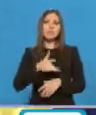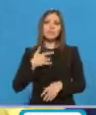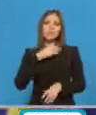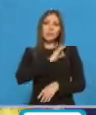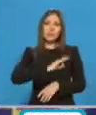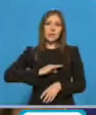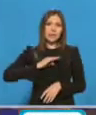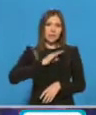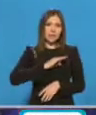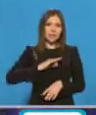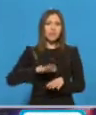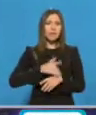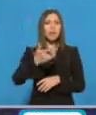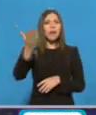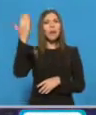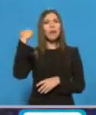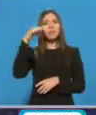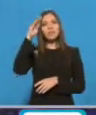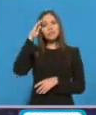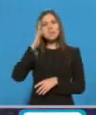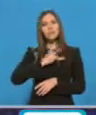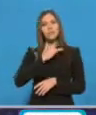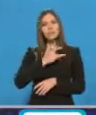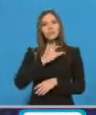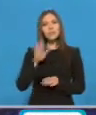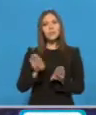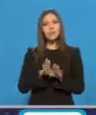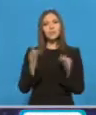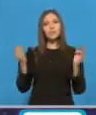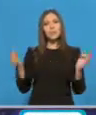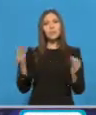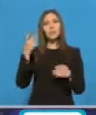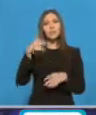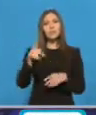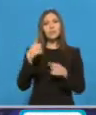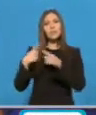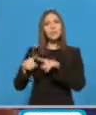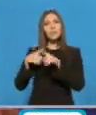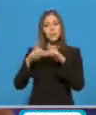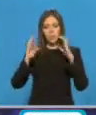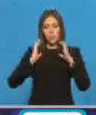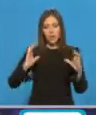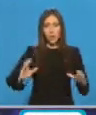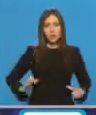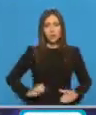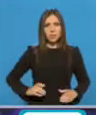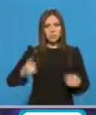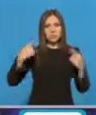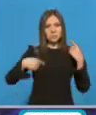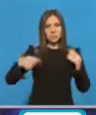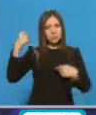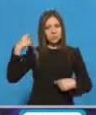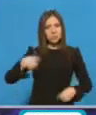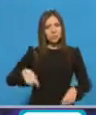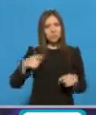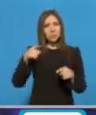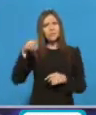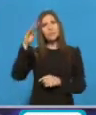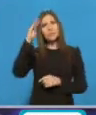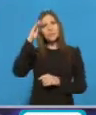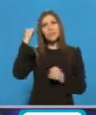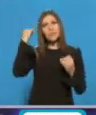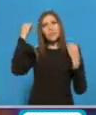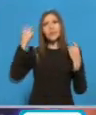precisamente estaba yo meditando de las partes de nuestro cuerpo. Sí. Y estaba imaginando y visualizando al público de